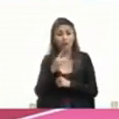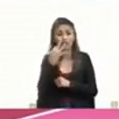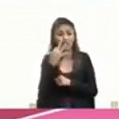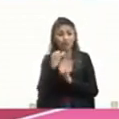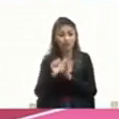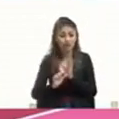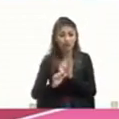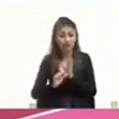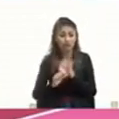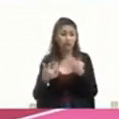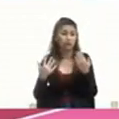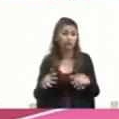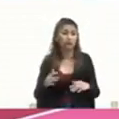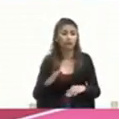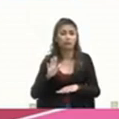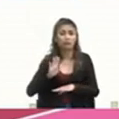3 meses van a ser